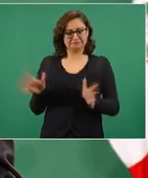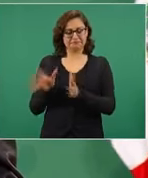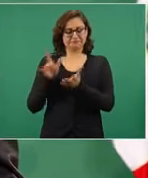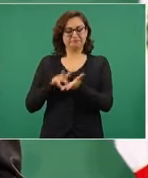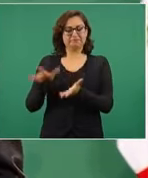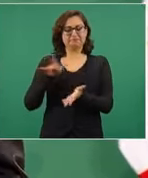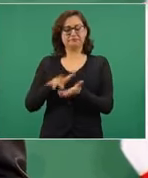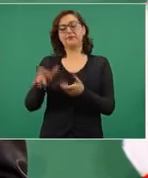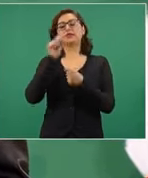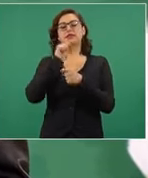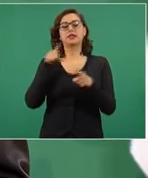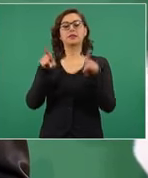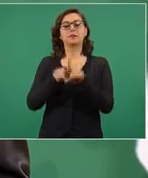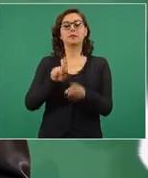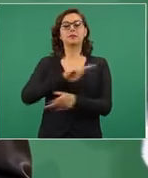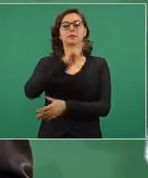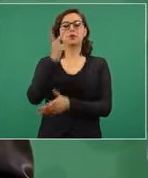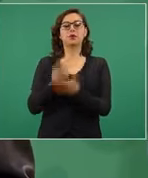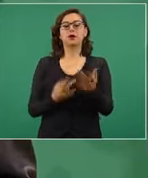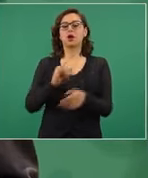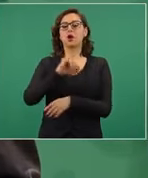El de Jóvenes Construyendo el Futuro.